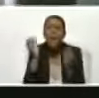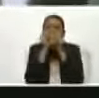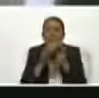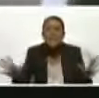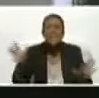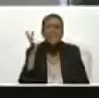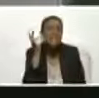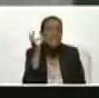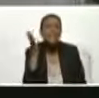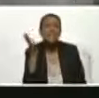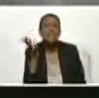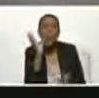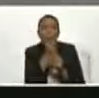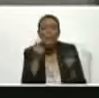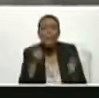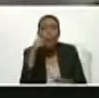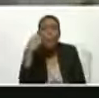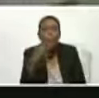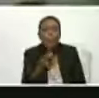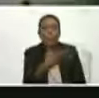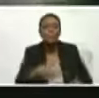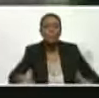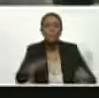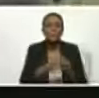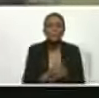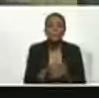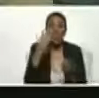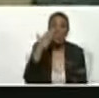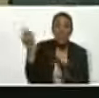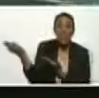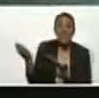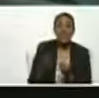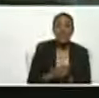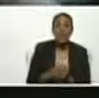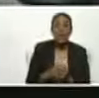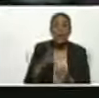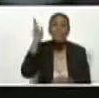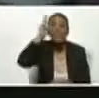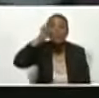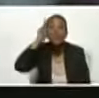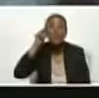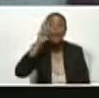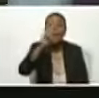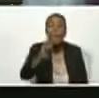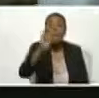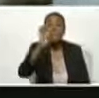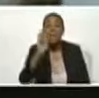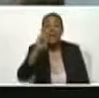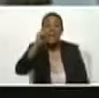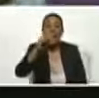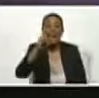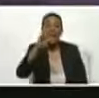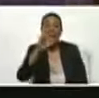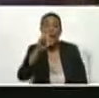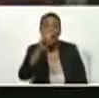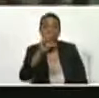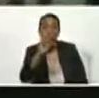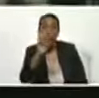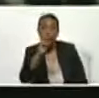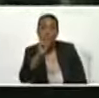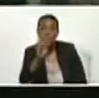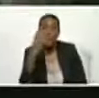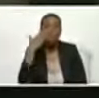las bendiga Aquí como Ed pres Dios profesora Penélope presidente como usted puede